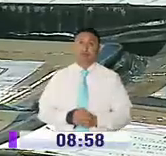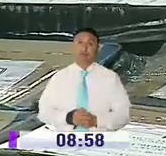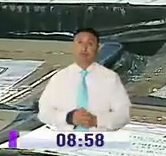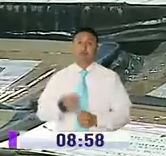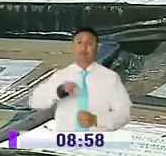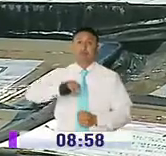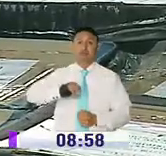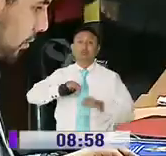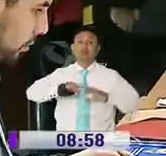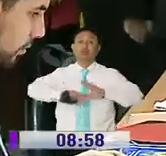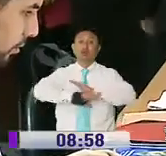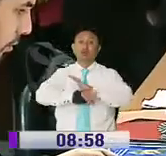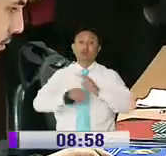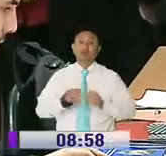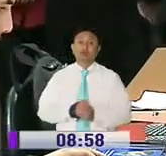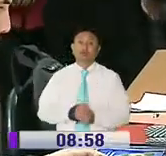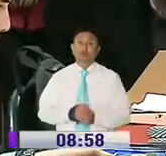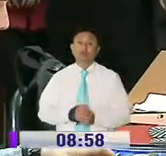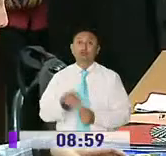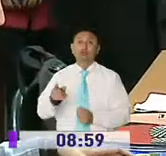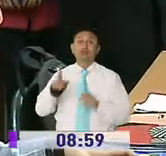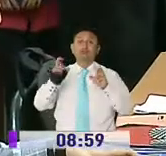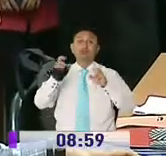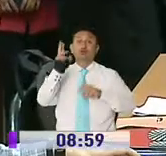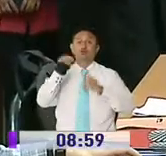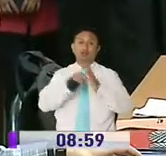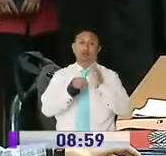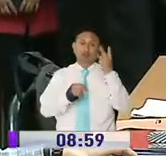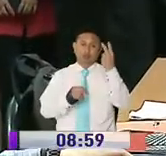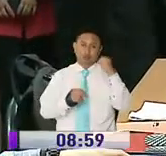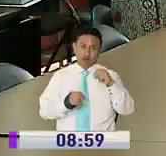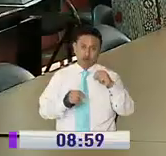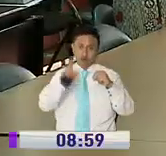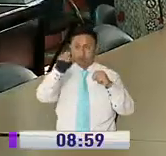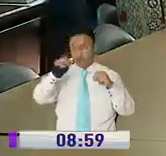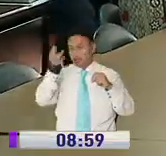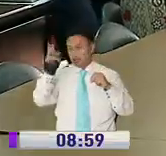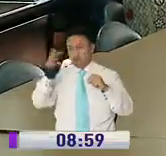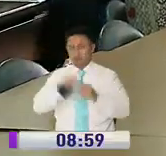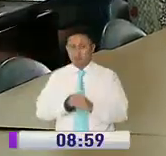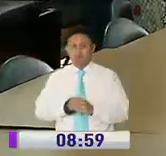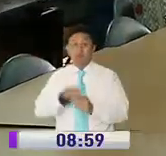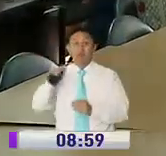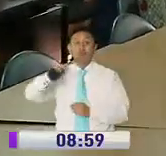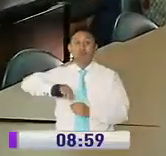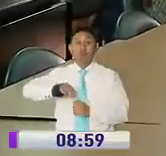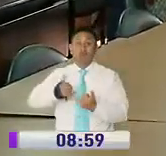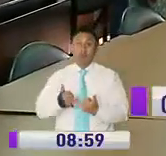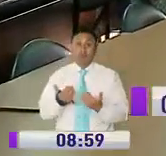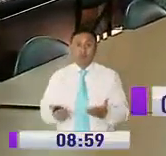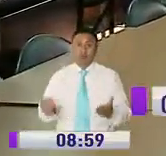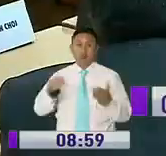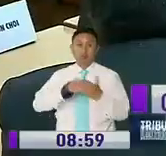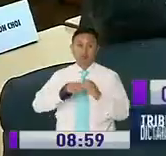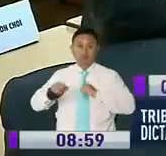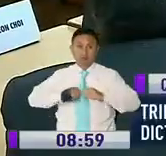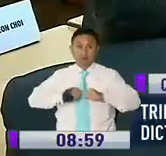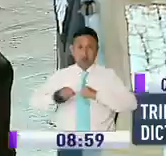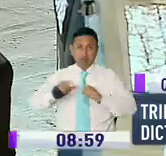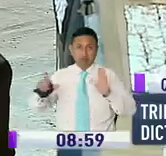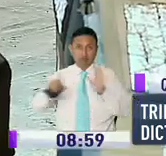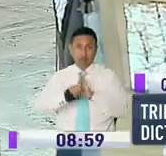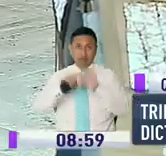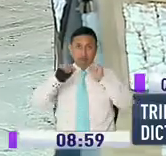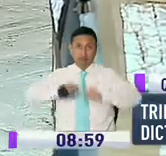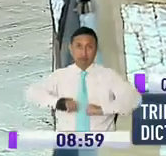el delito de cohecho en el caso Sobornos 2012-2016. Este martes se reinstala la diligencia legal